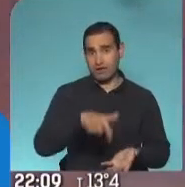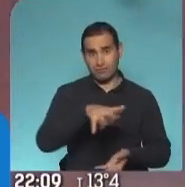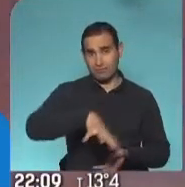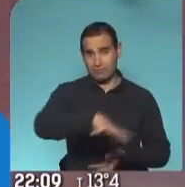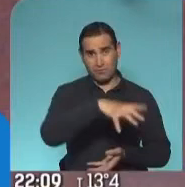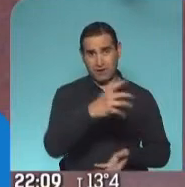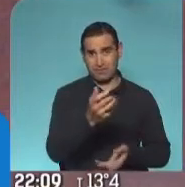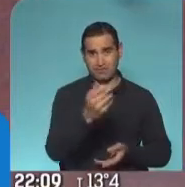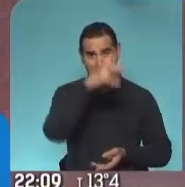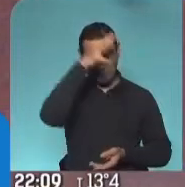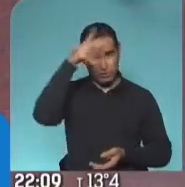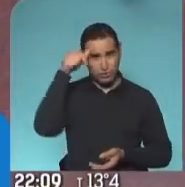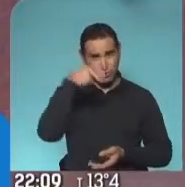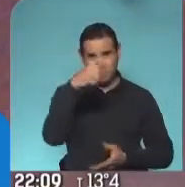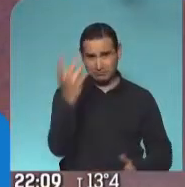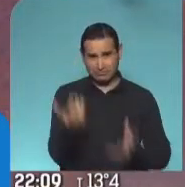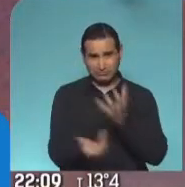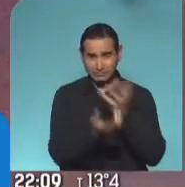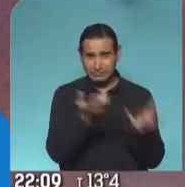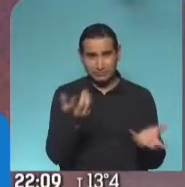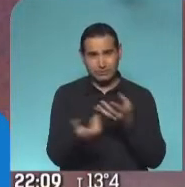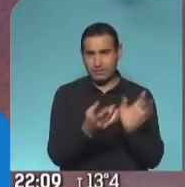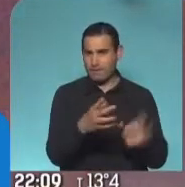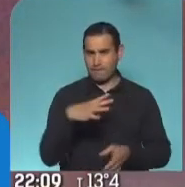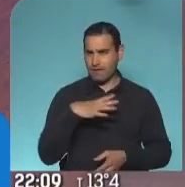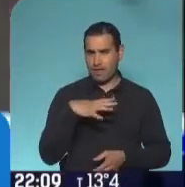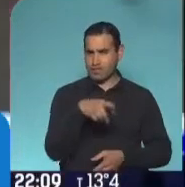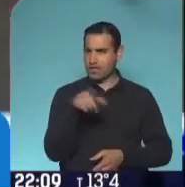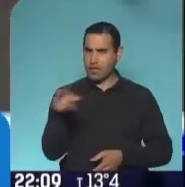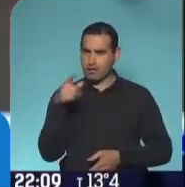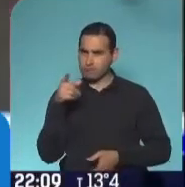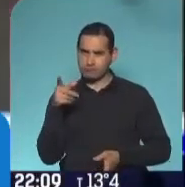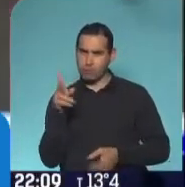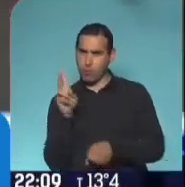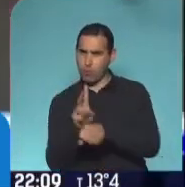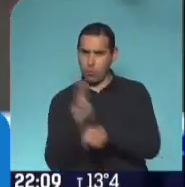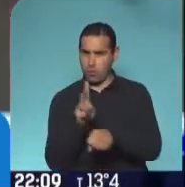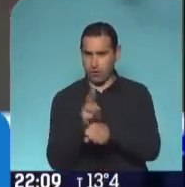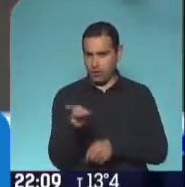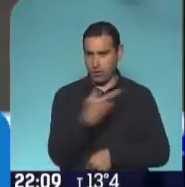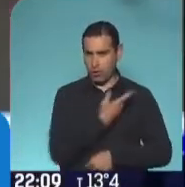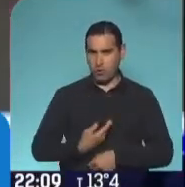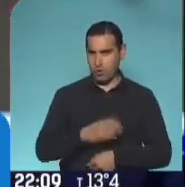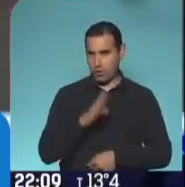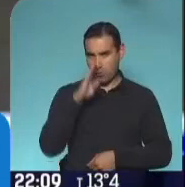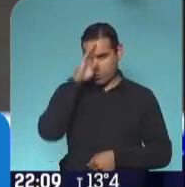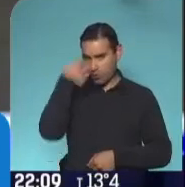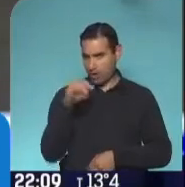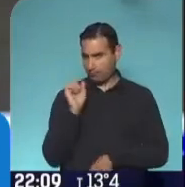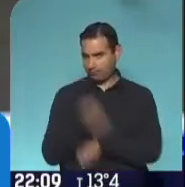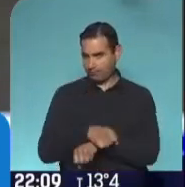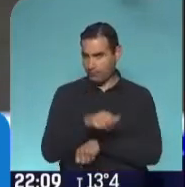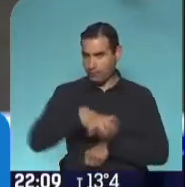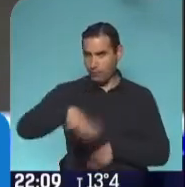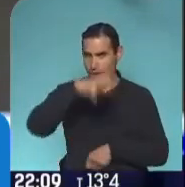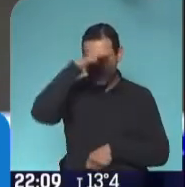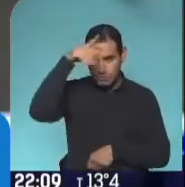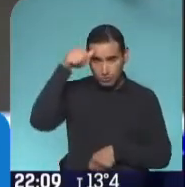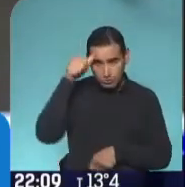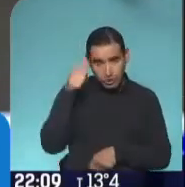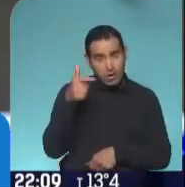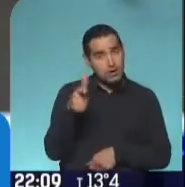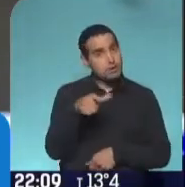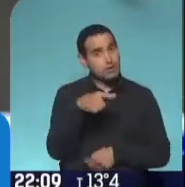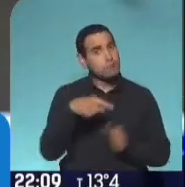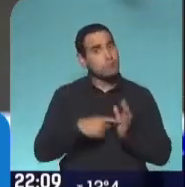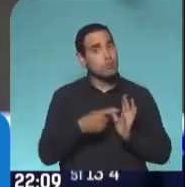del Amazonas dentro de una política o una falta de política para el tema por parte del gobierno de Bolsonaro. Me parece que ahí está también un punto que